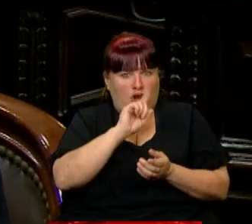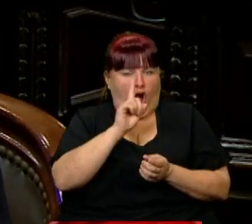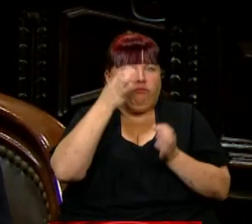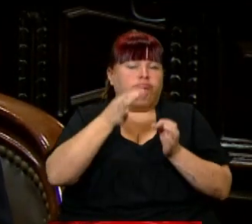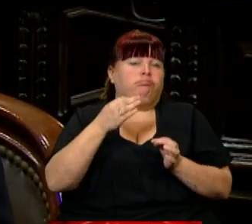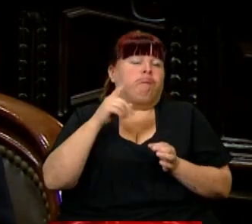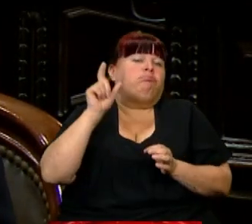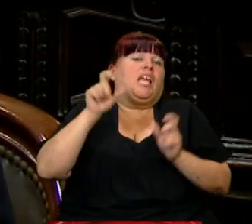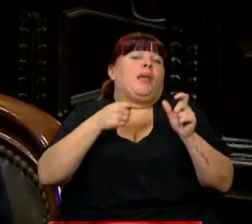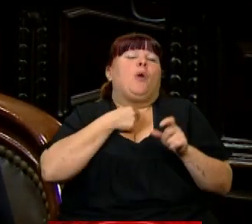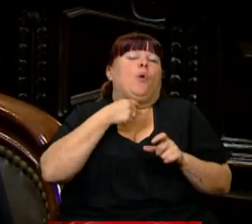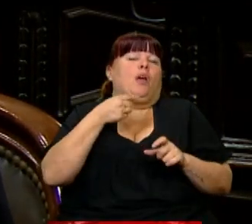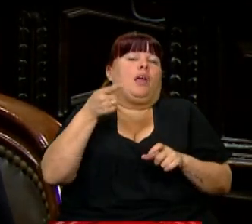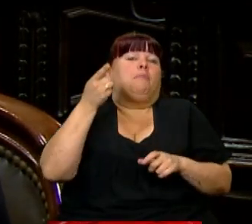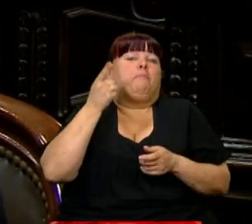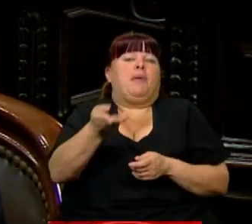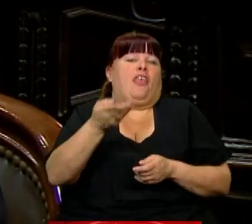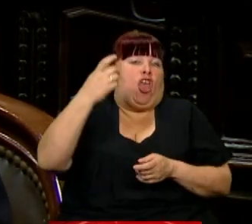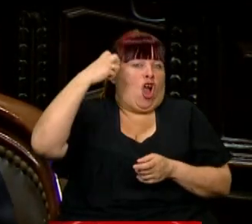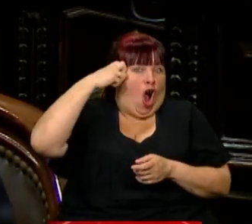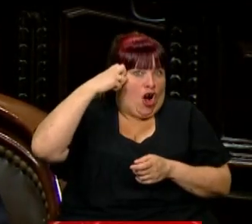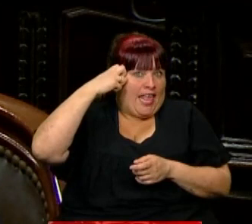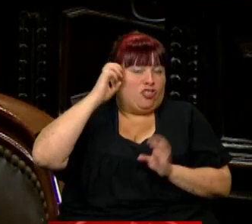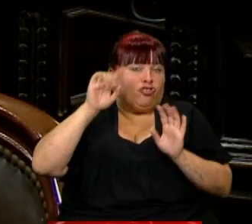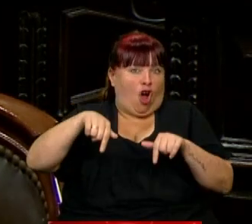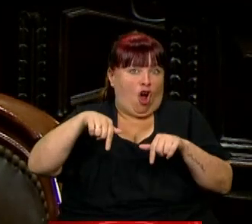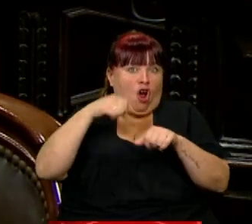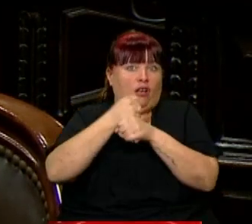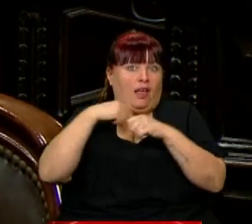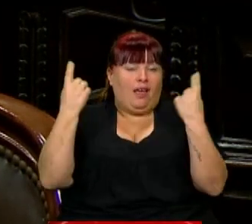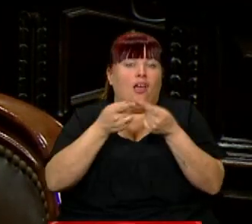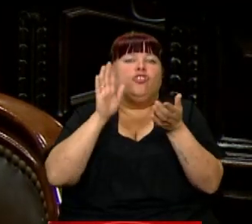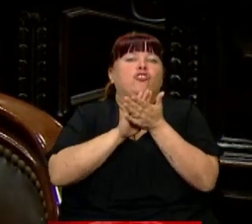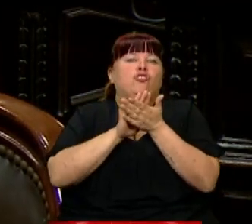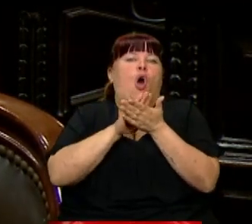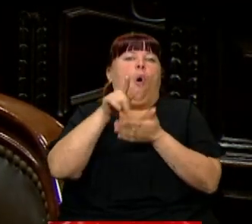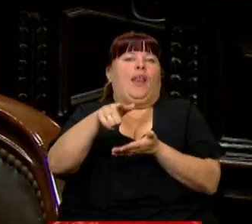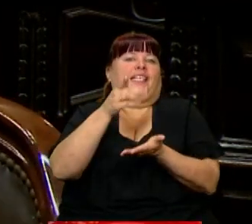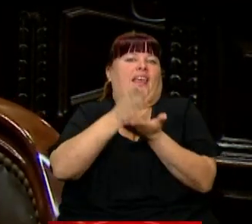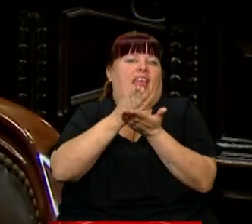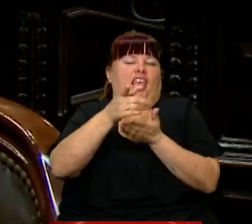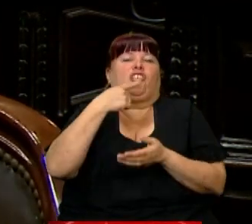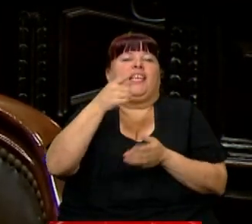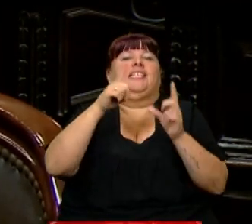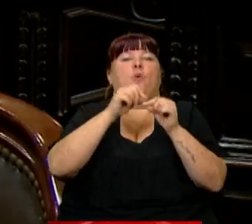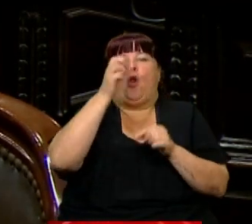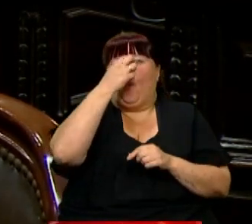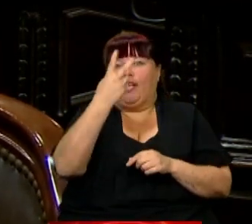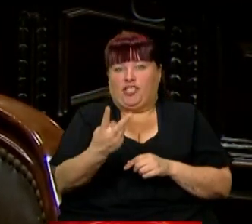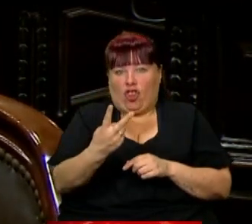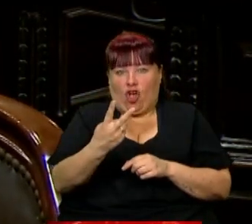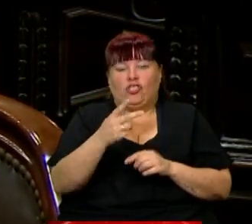voluntad de este Congreso en ejercicio de esa atribución que acuerda el inciso